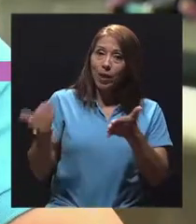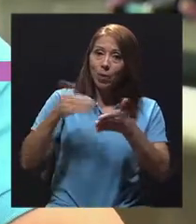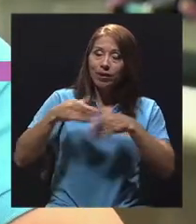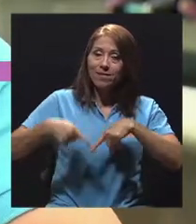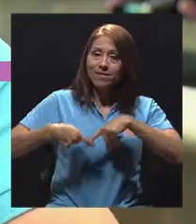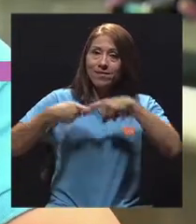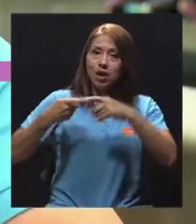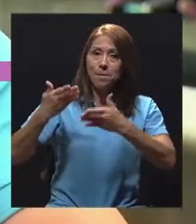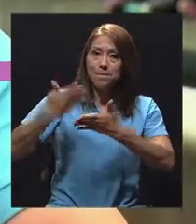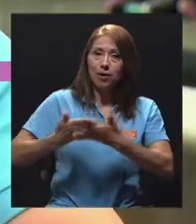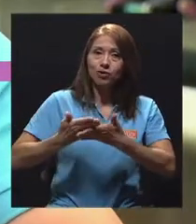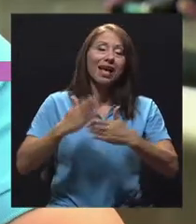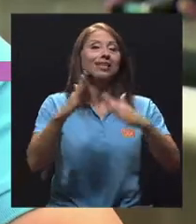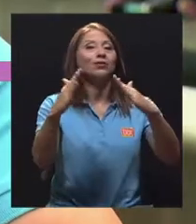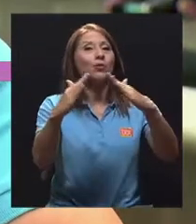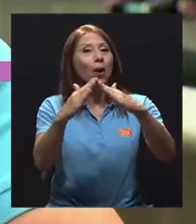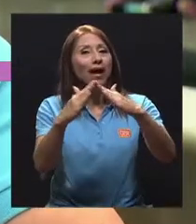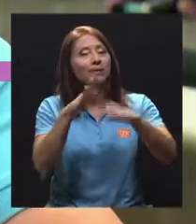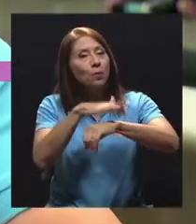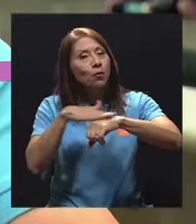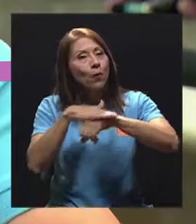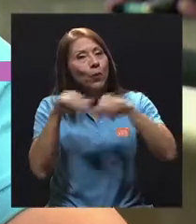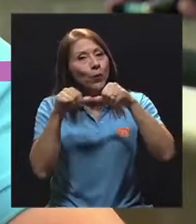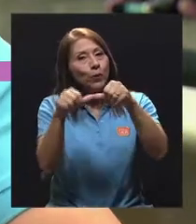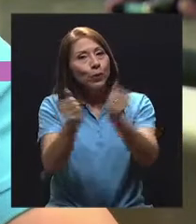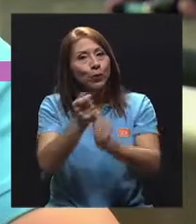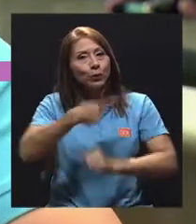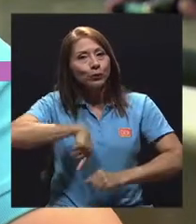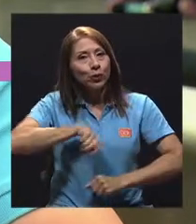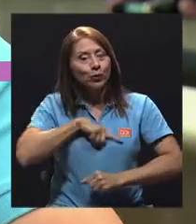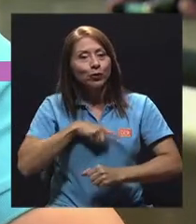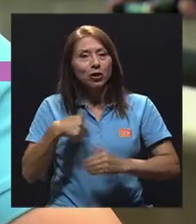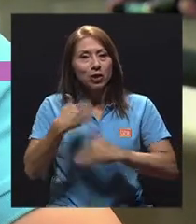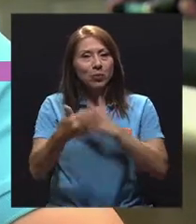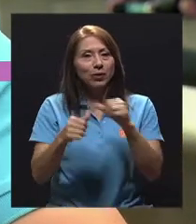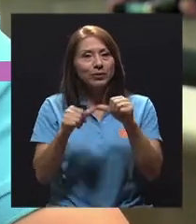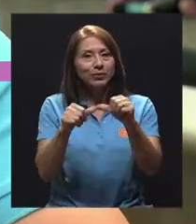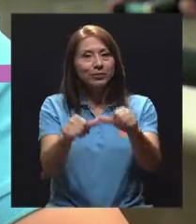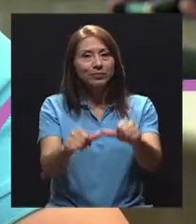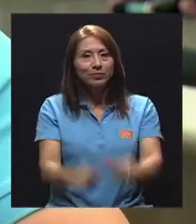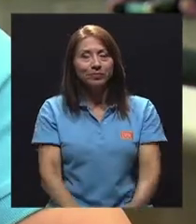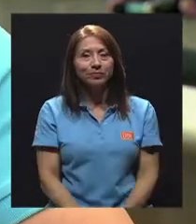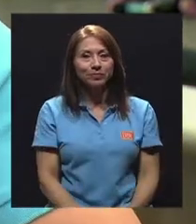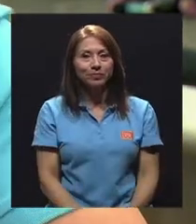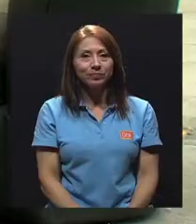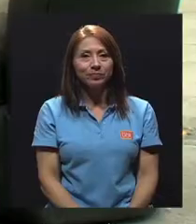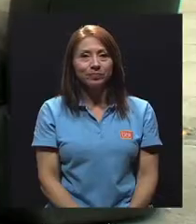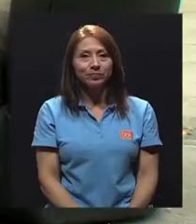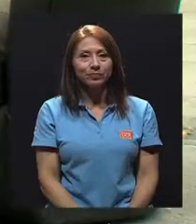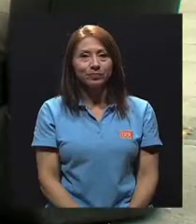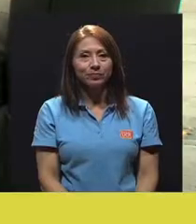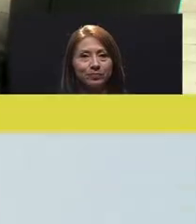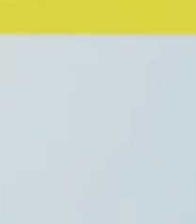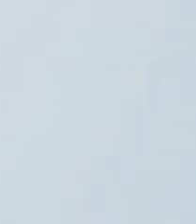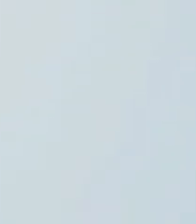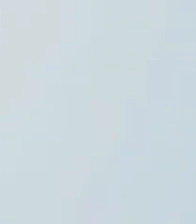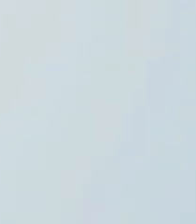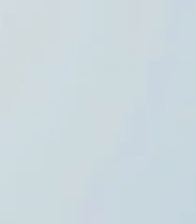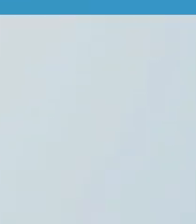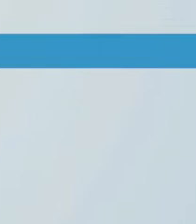hacer una nueva pausa en sus hogares. Por favor, quédense con nosotros y pronto retornamos. Sí.